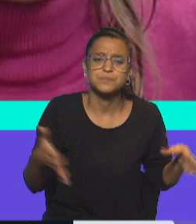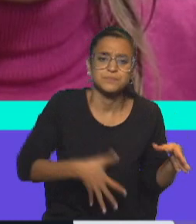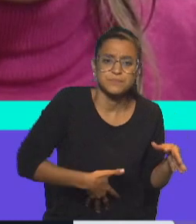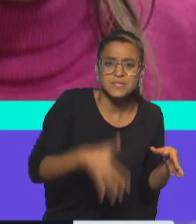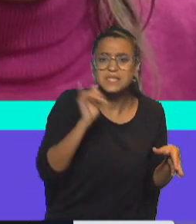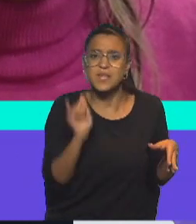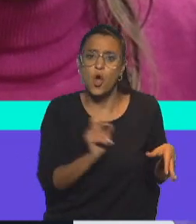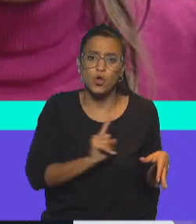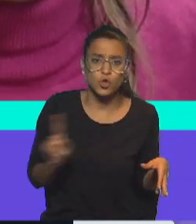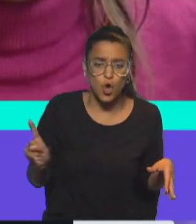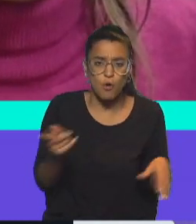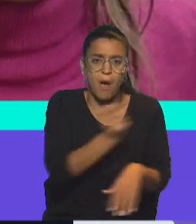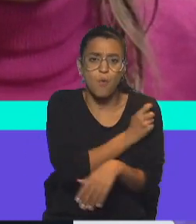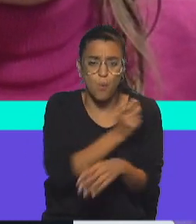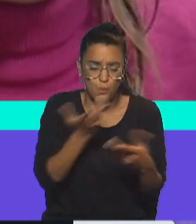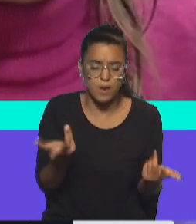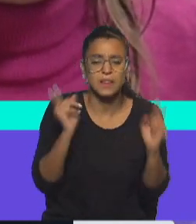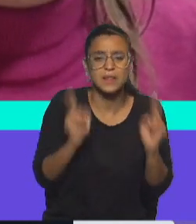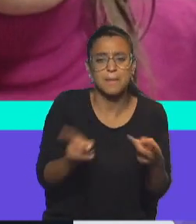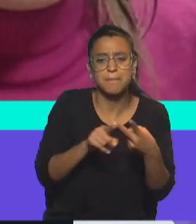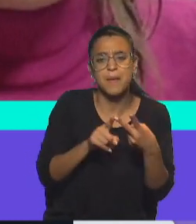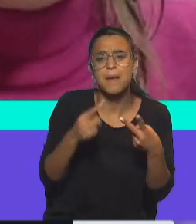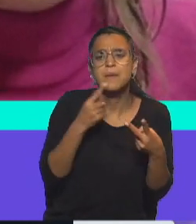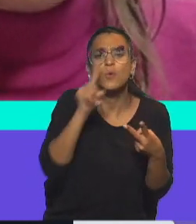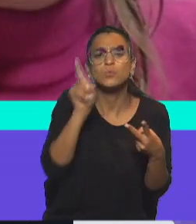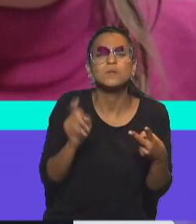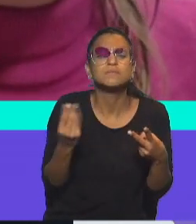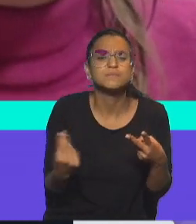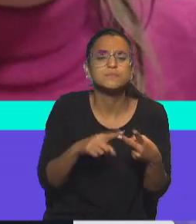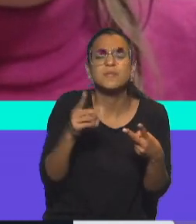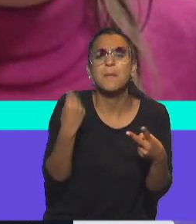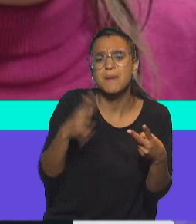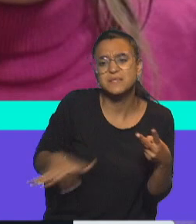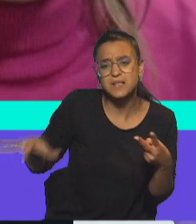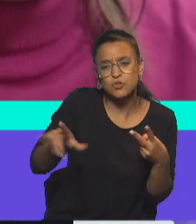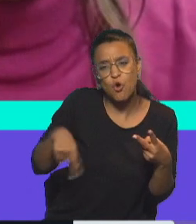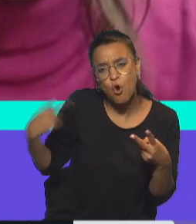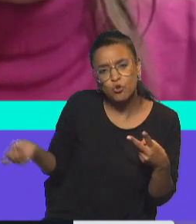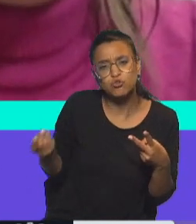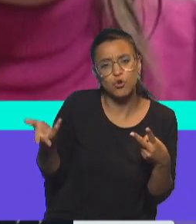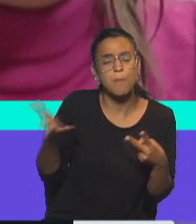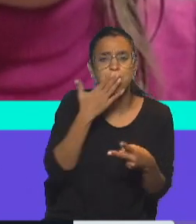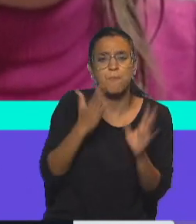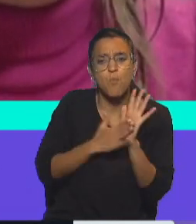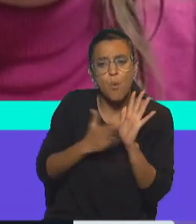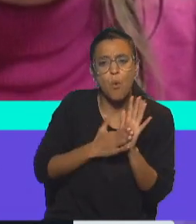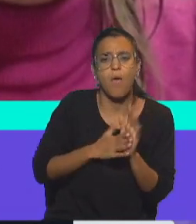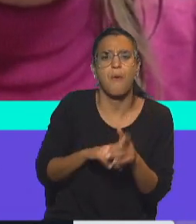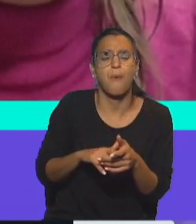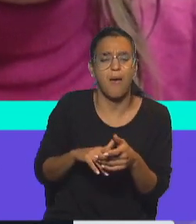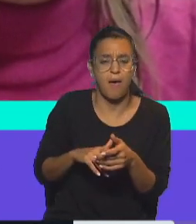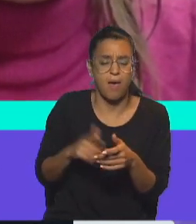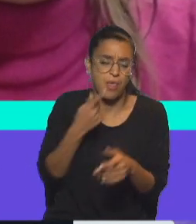la vacuna. Y en este sentido, consultarle también qué pasa con otro sector de la población que participó de ensayos clínicos de